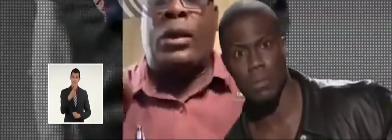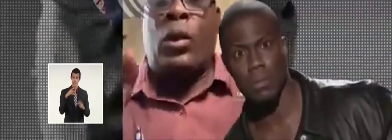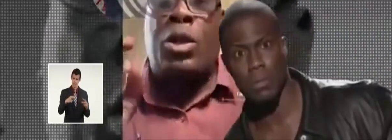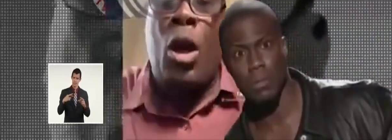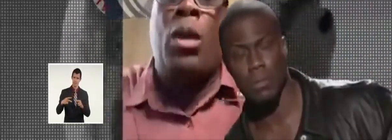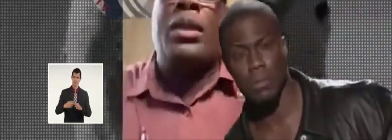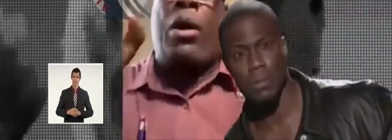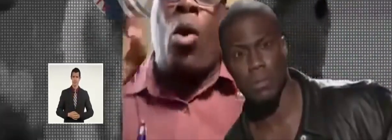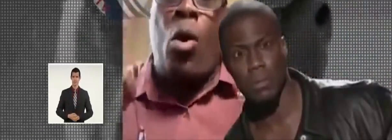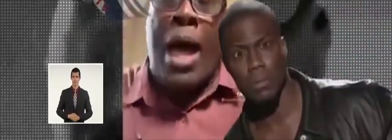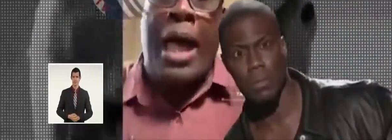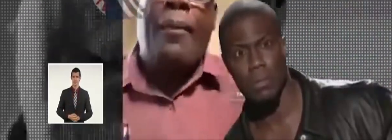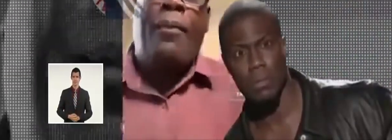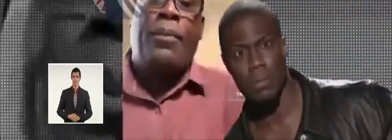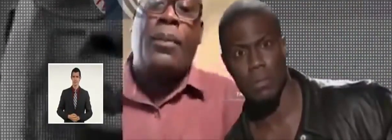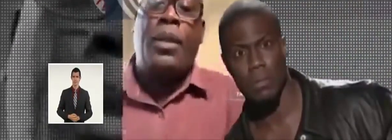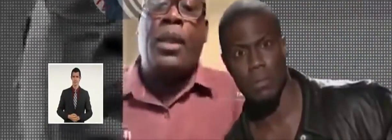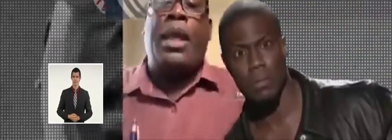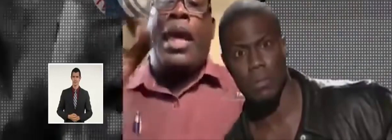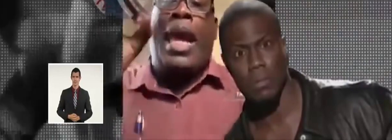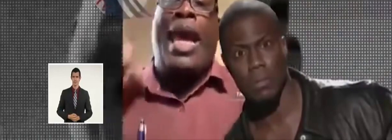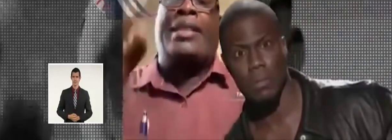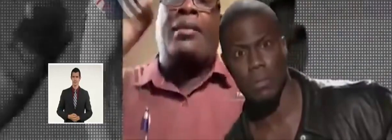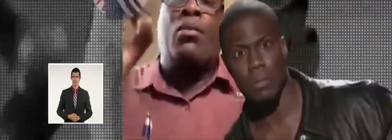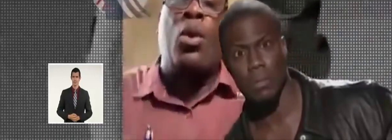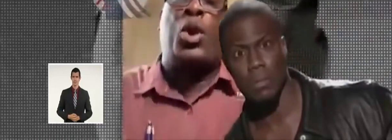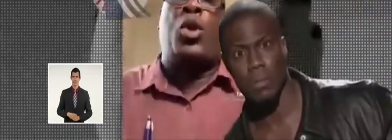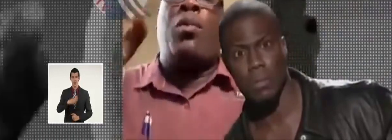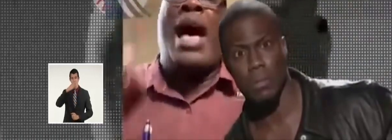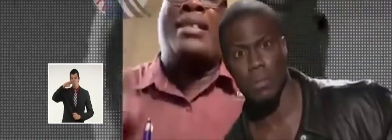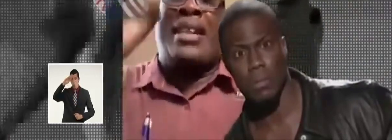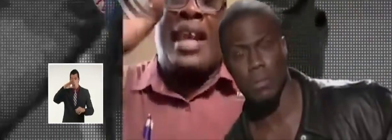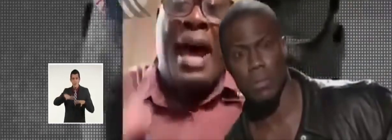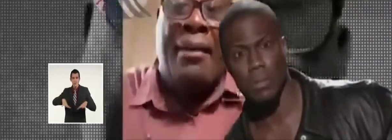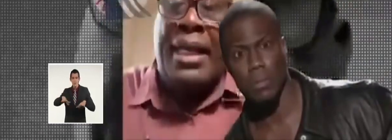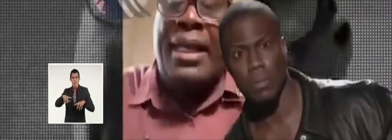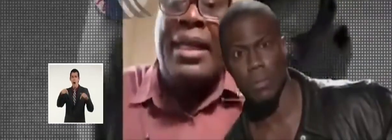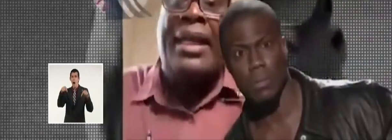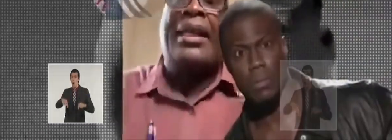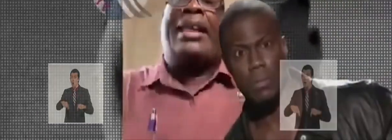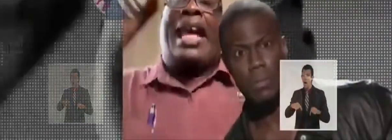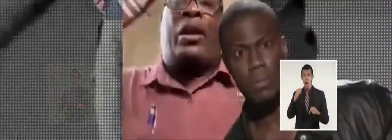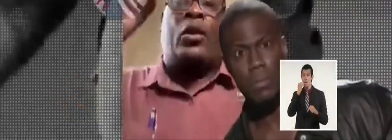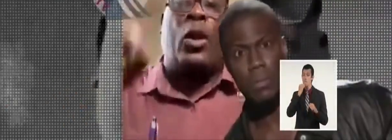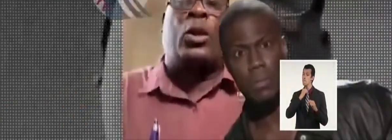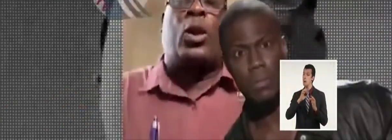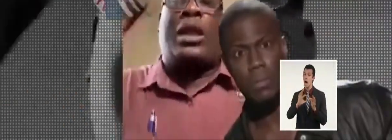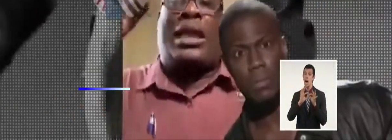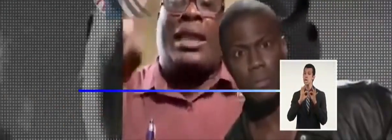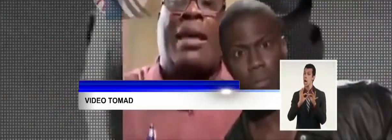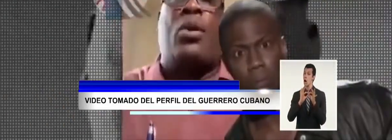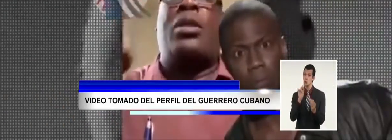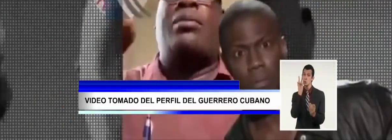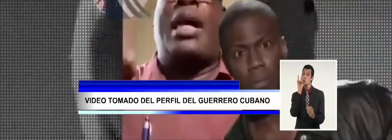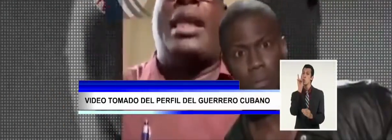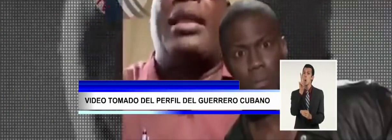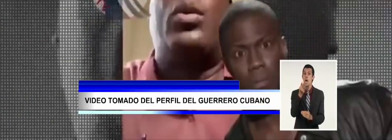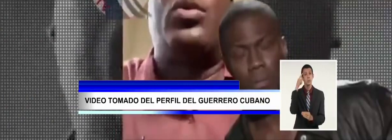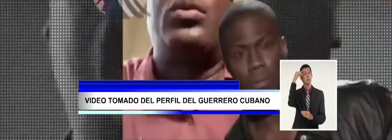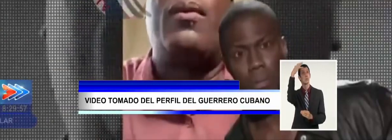La situación de Cuba es mucho más grave de la que nosotros